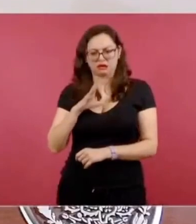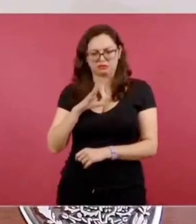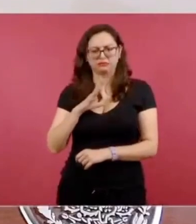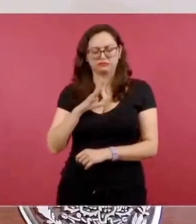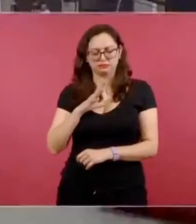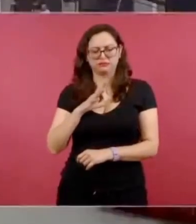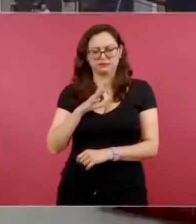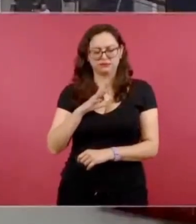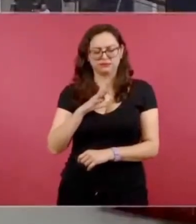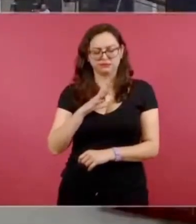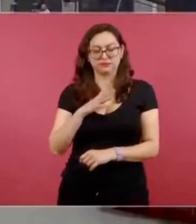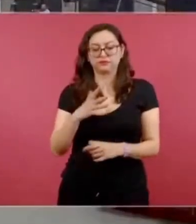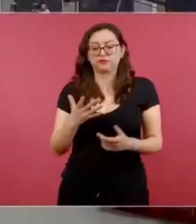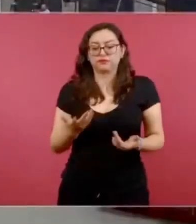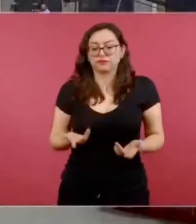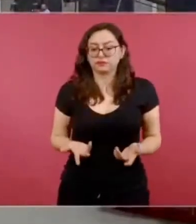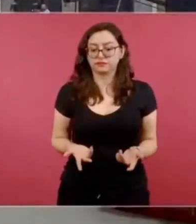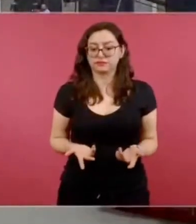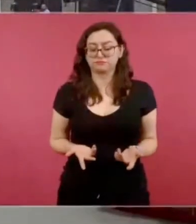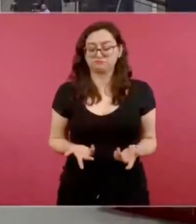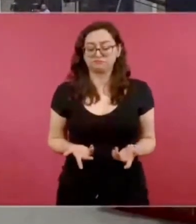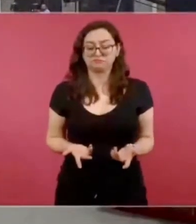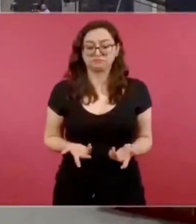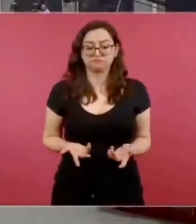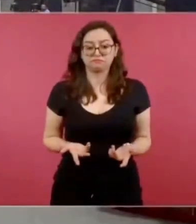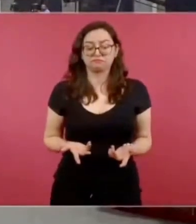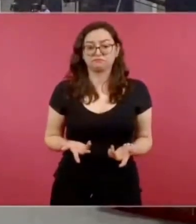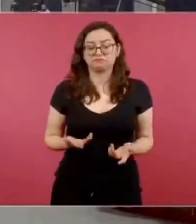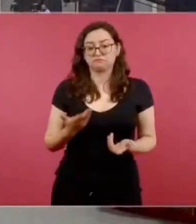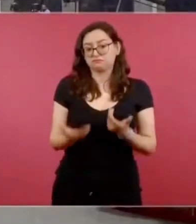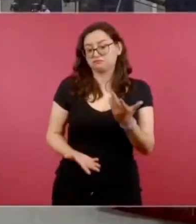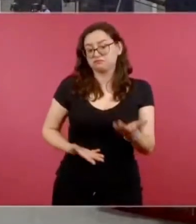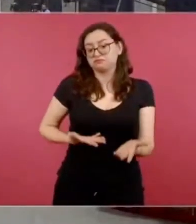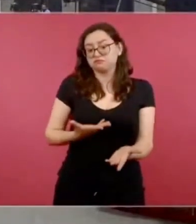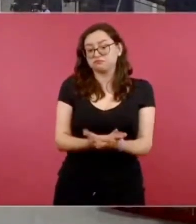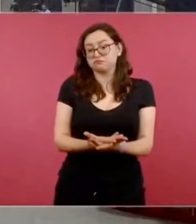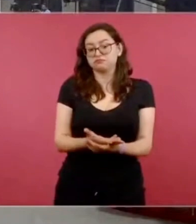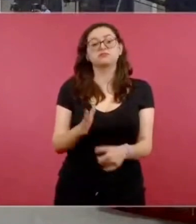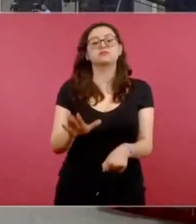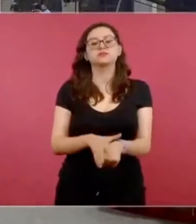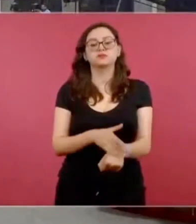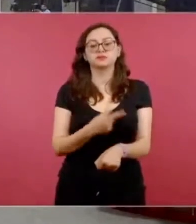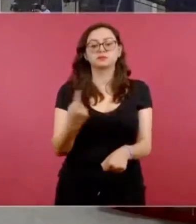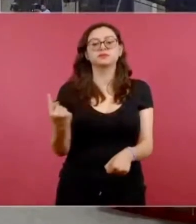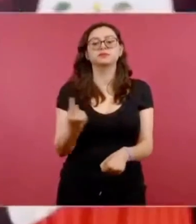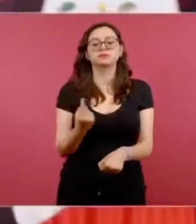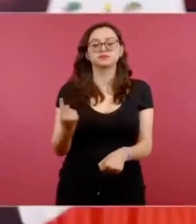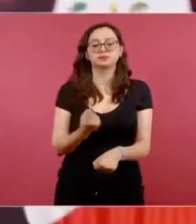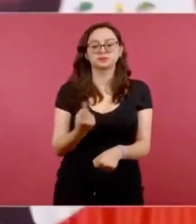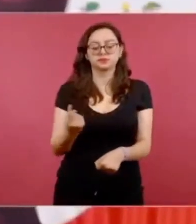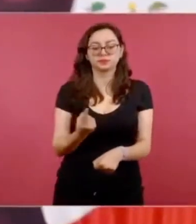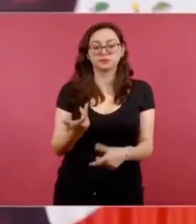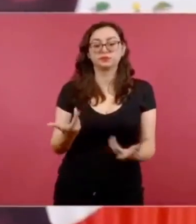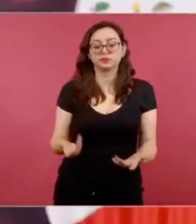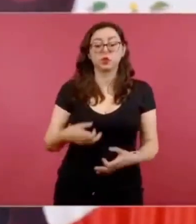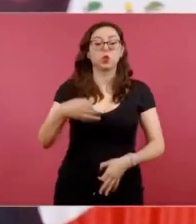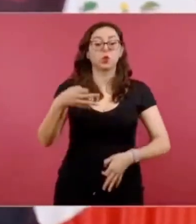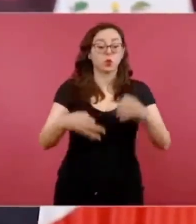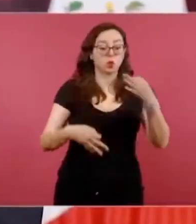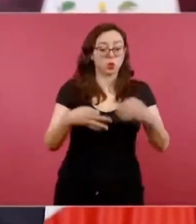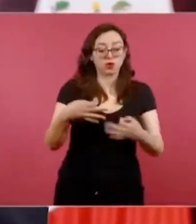Entonces, ¿por qué? Porque de esa forma el juez, el